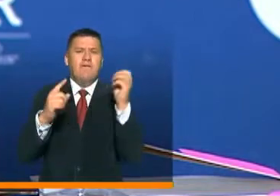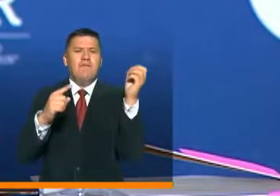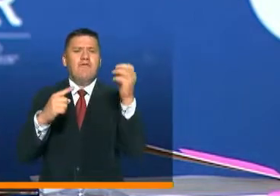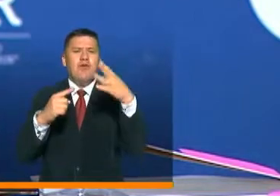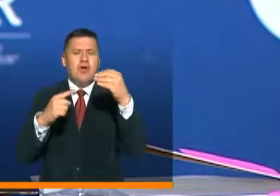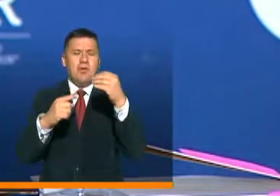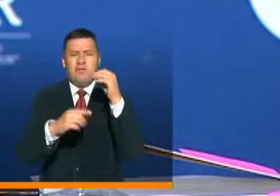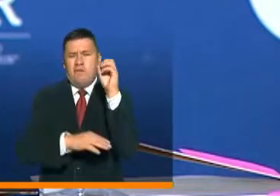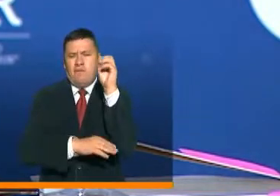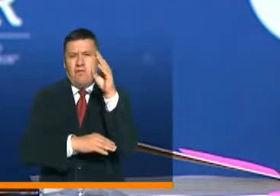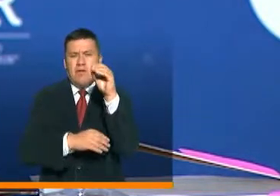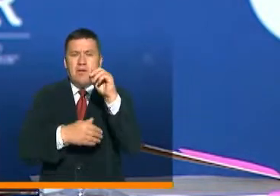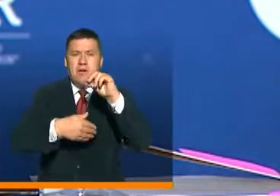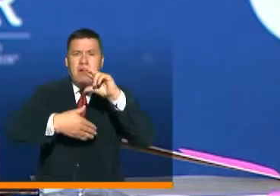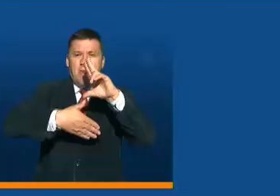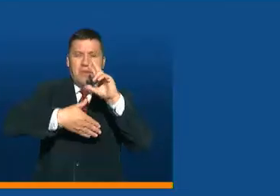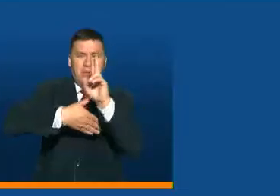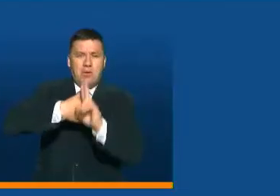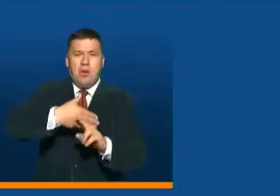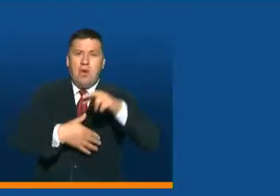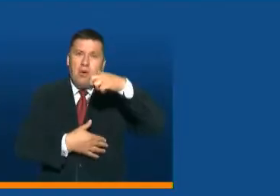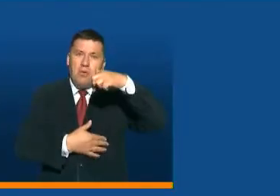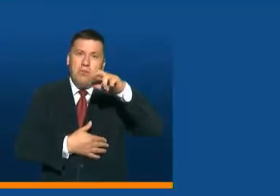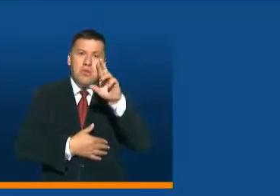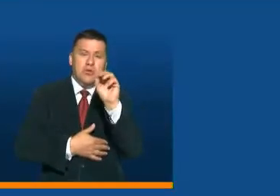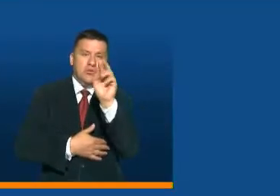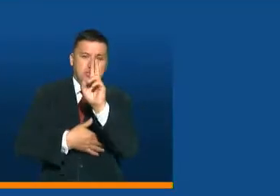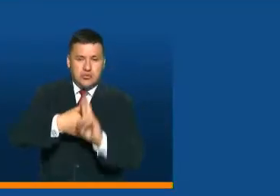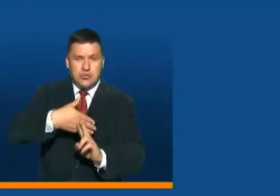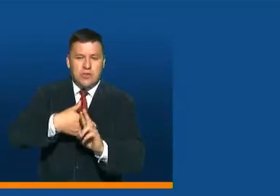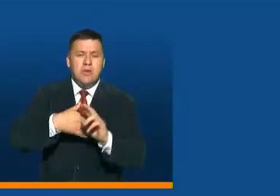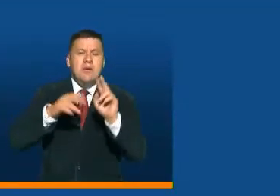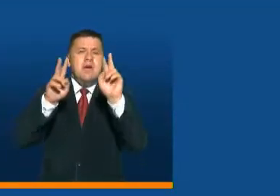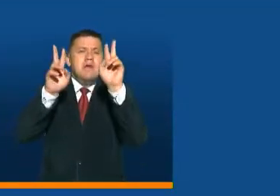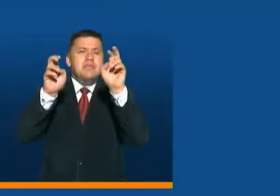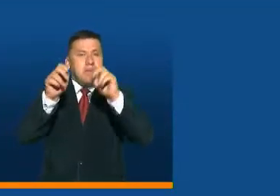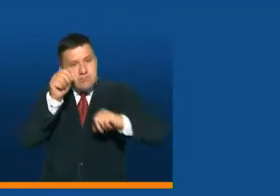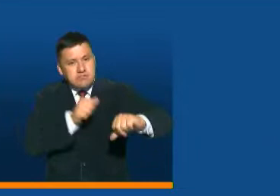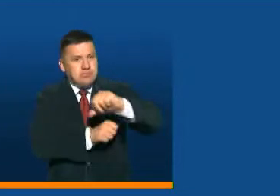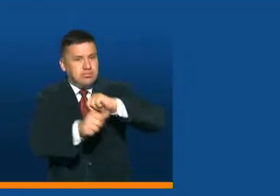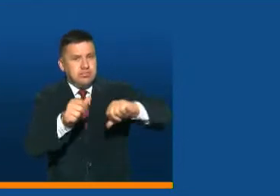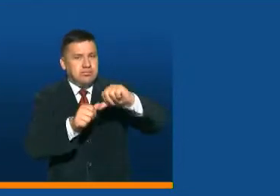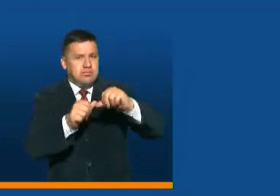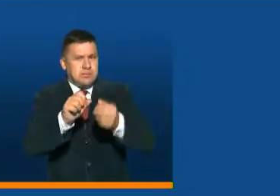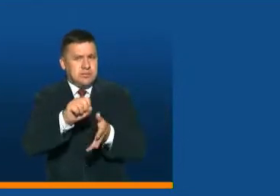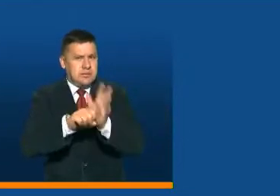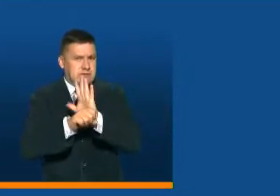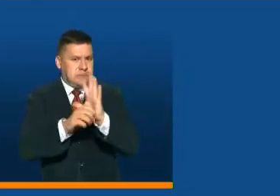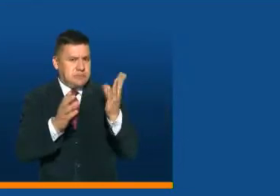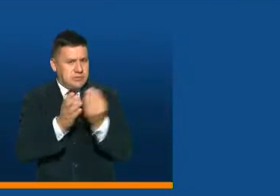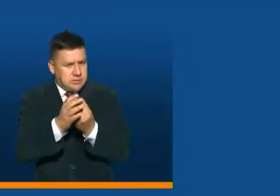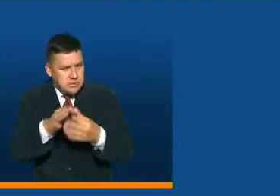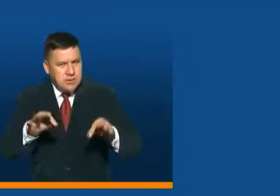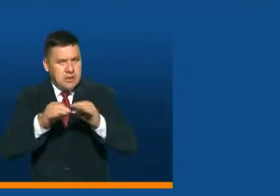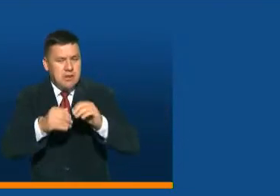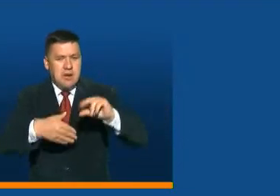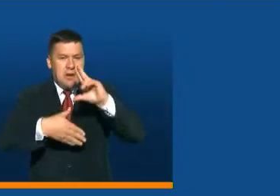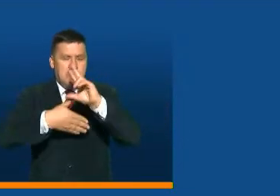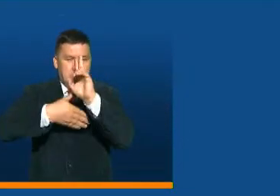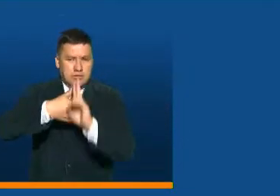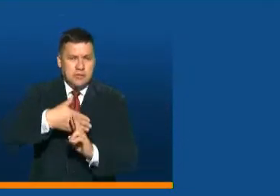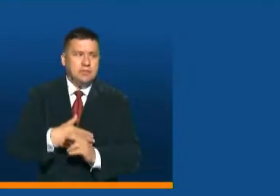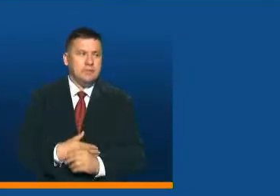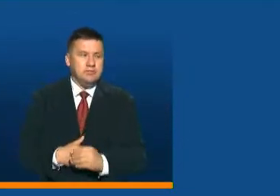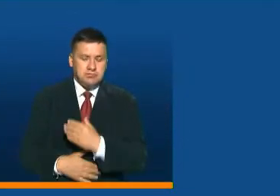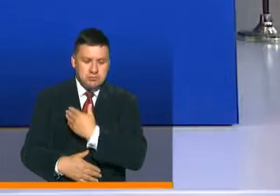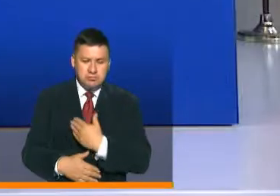el Progreso de América del Sur, Prosur, que tiene como lema principal hacia una reactivación post-COVID inclusiva y sostenible en América del Sur.